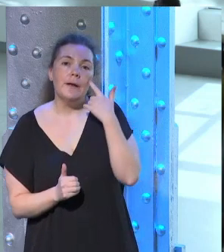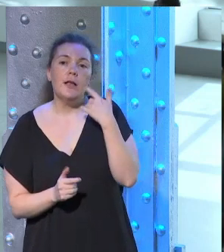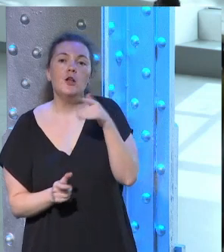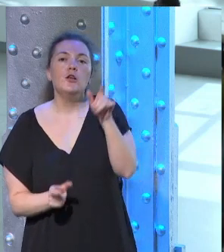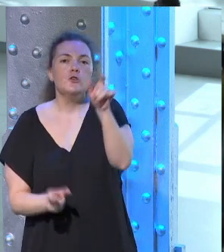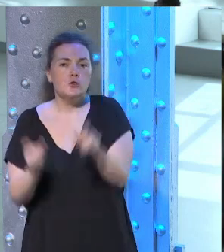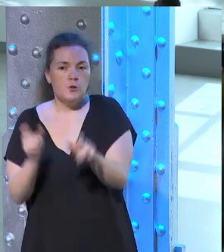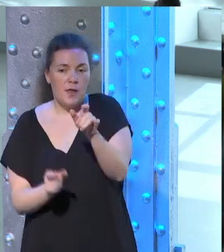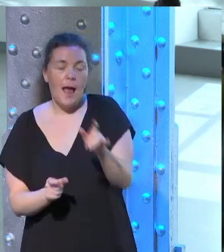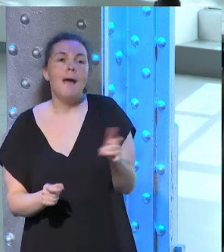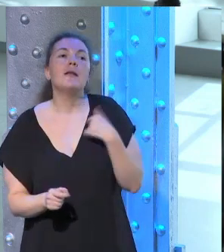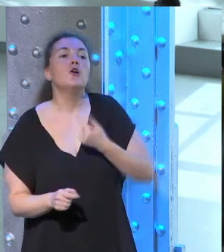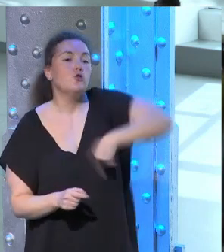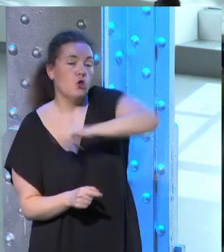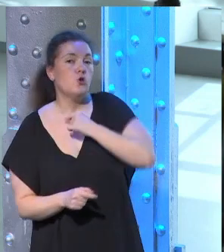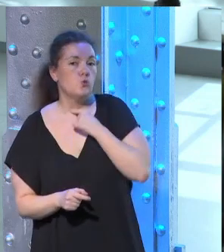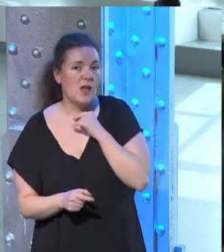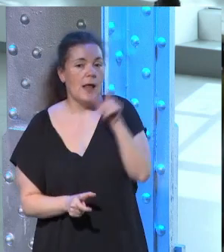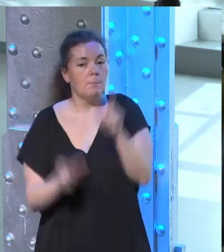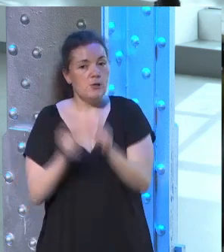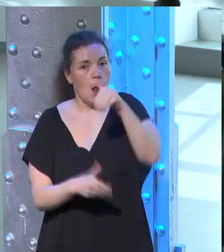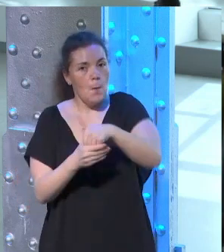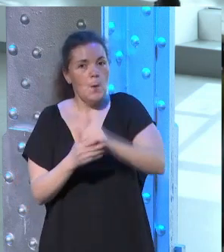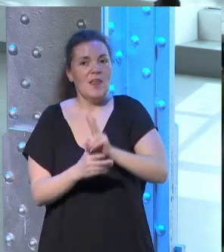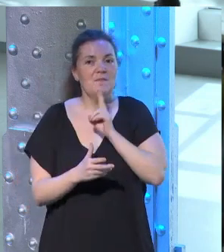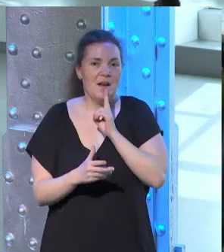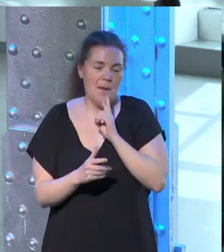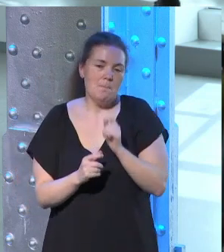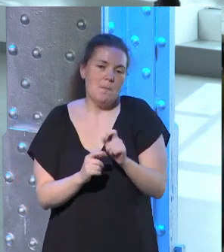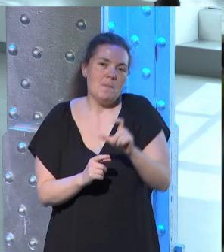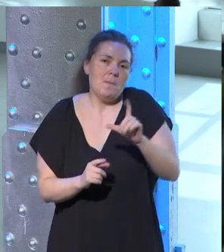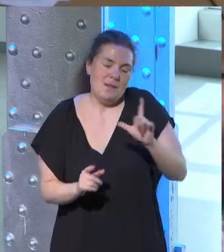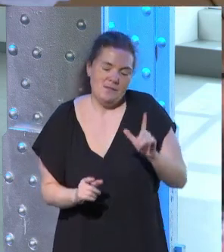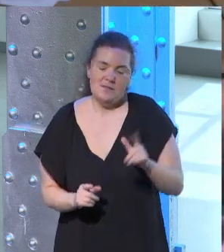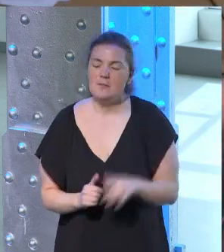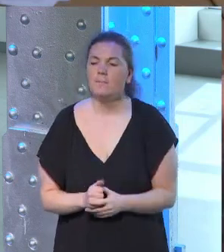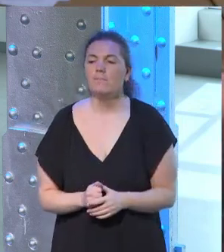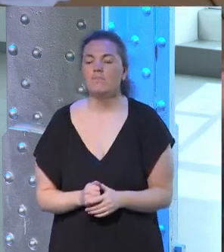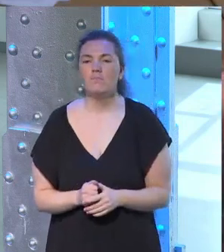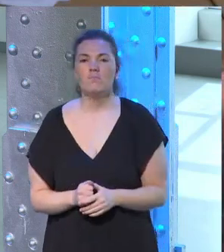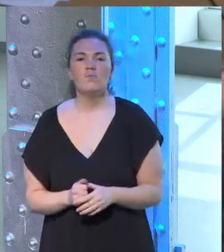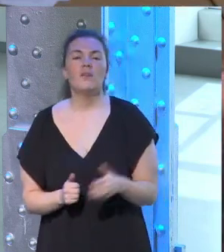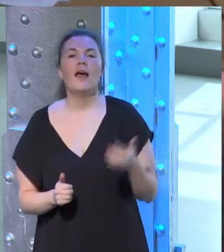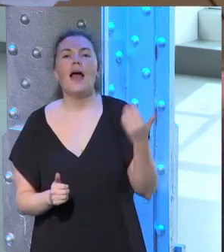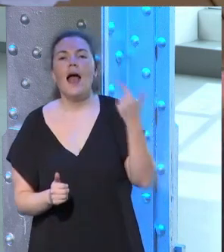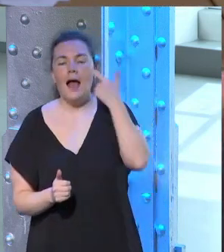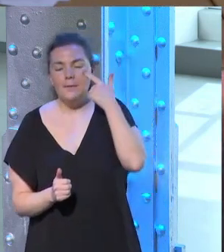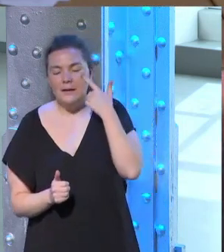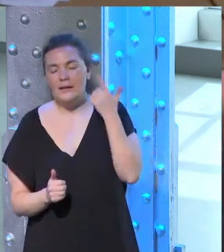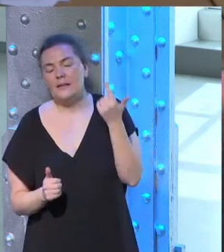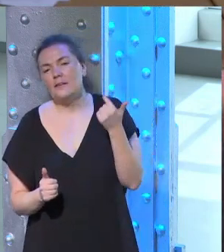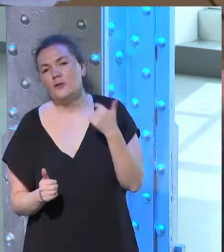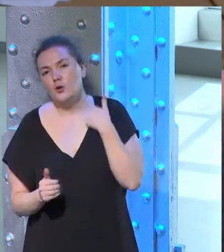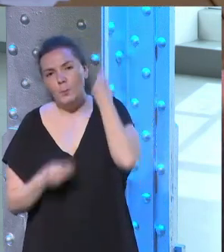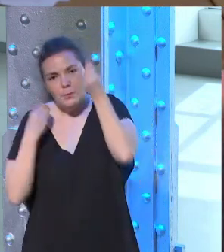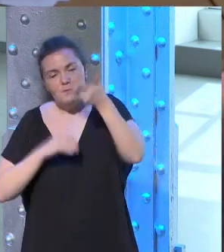votantes, como ciudadanos... Menos de lo que te gustaría y nos gustaría a todos, pero creciente. Bueno, es creciente. Bien. acepto pulpo como animal de compañía, pero